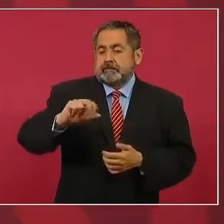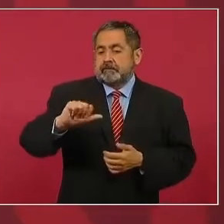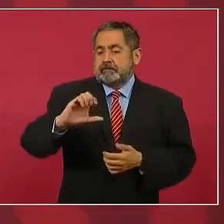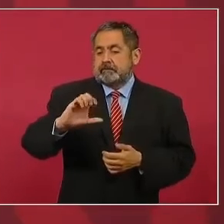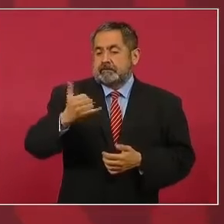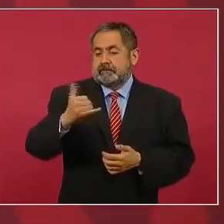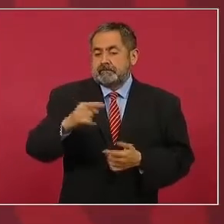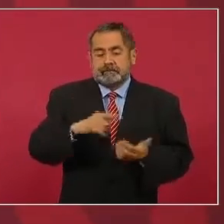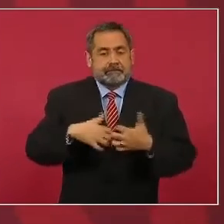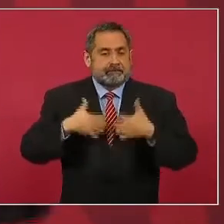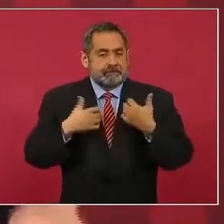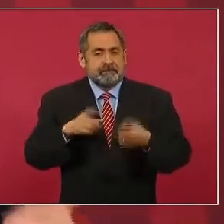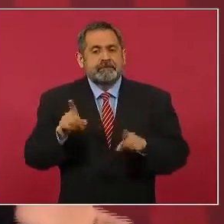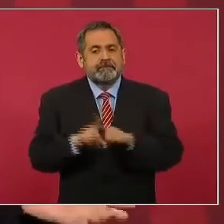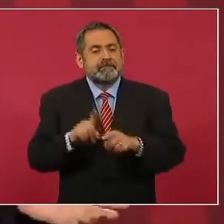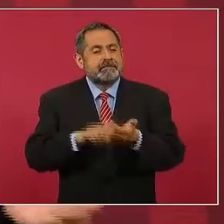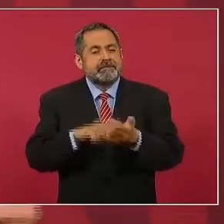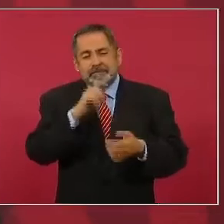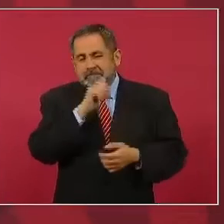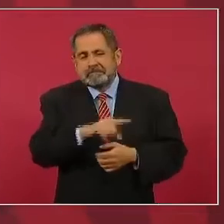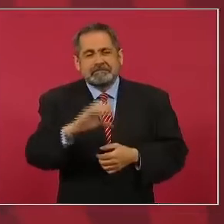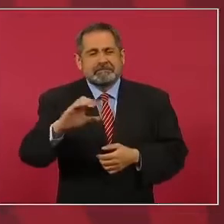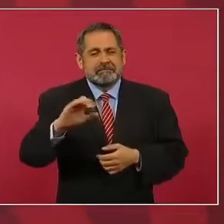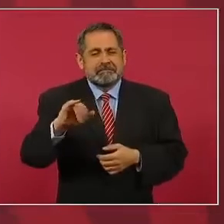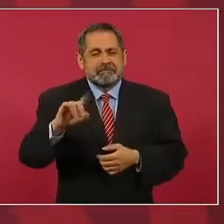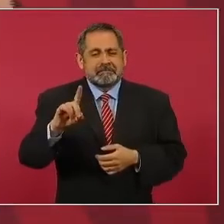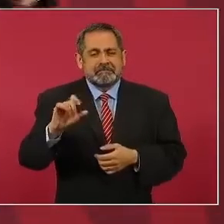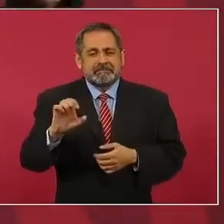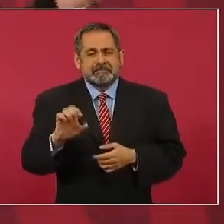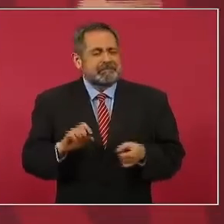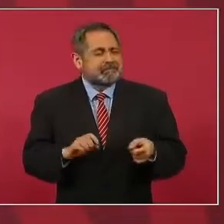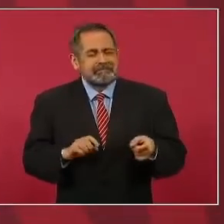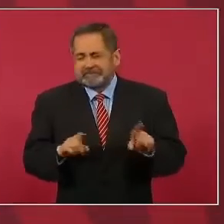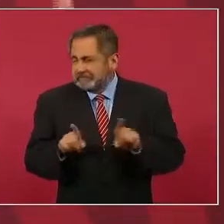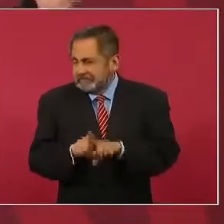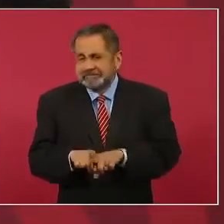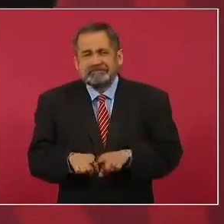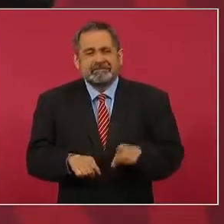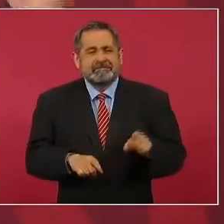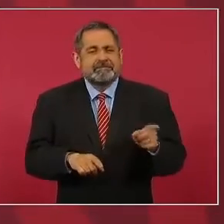Y en el caso del CIDE, pues